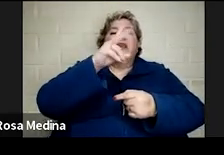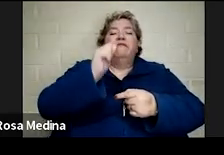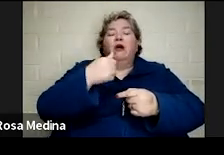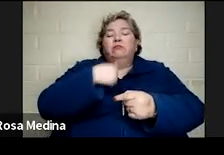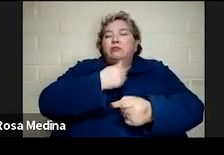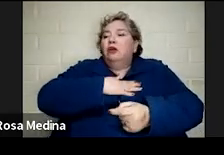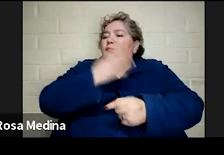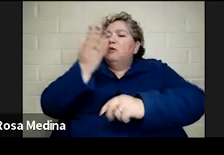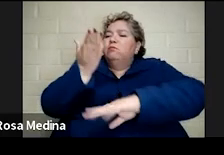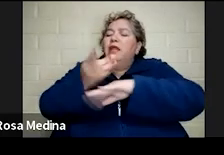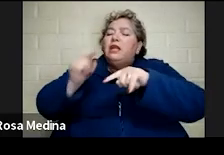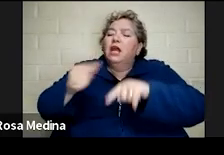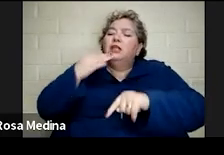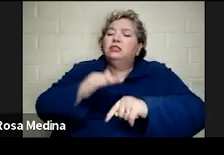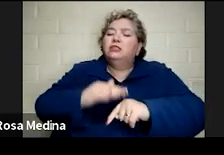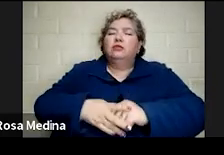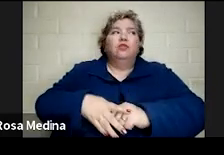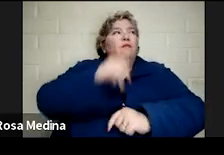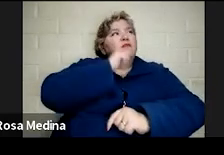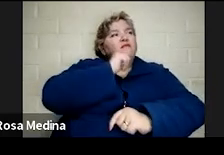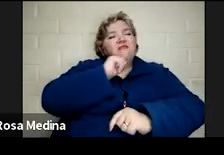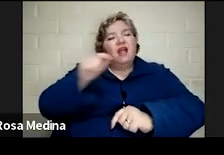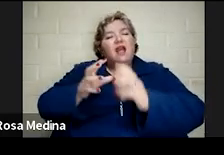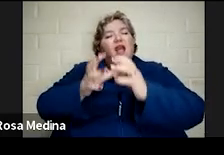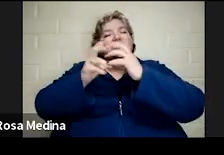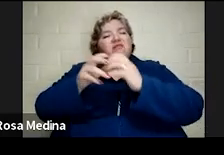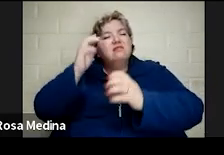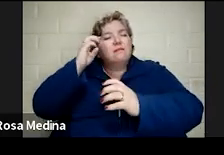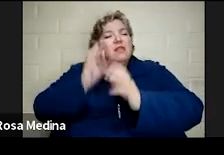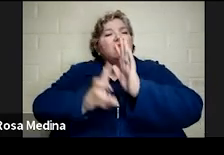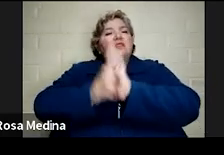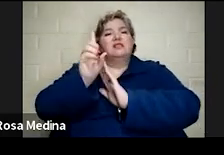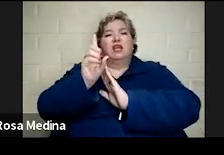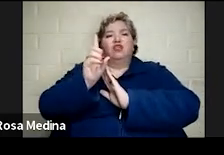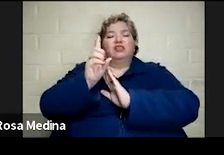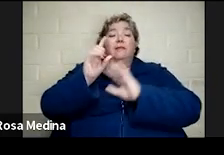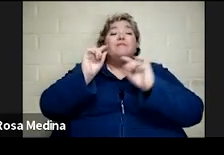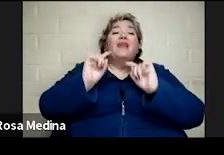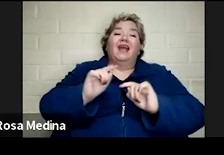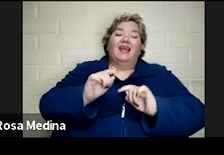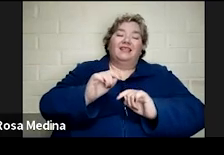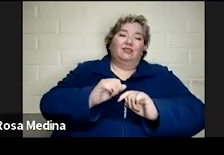hacer cosas que todavía no desarrolla su cerebro ni sus distintas áreas, ¿ya?